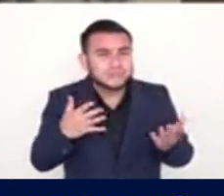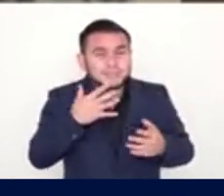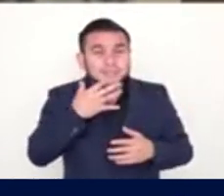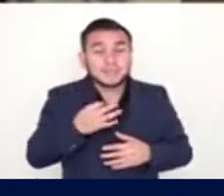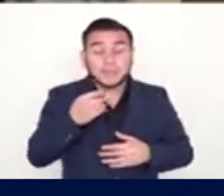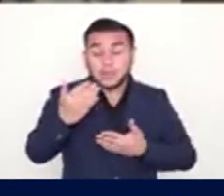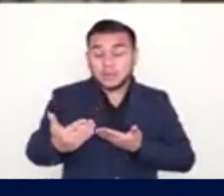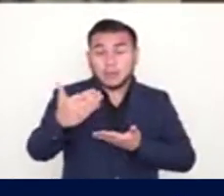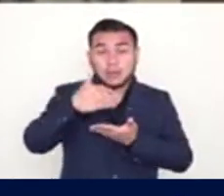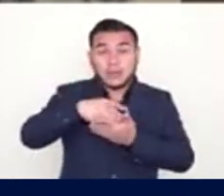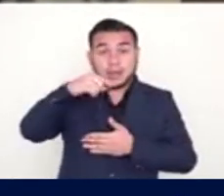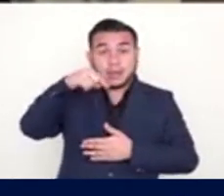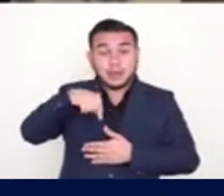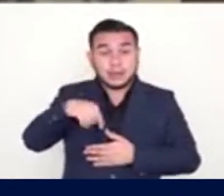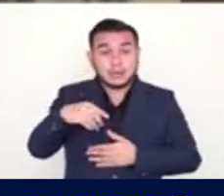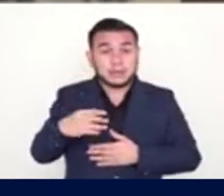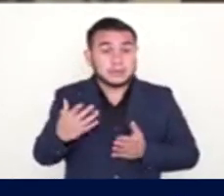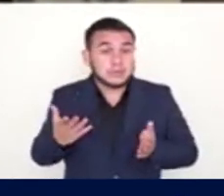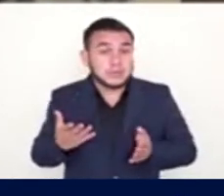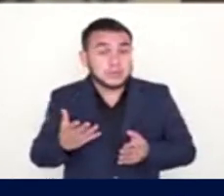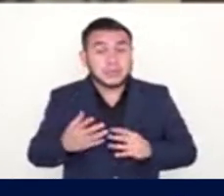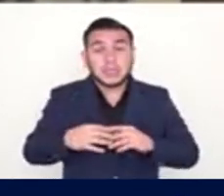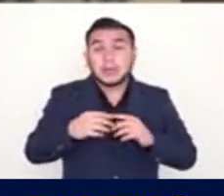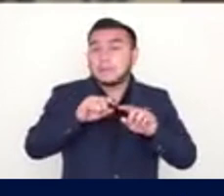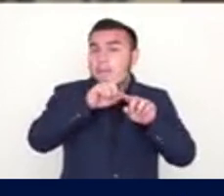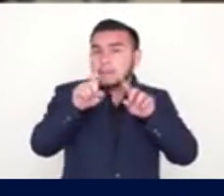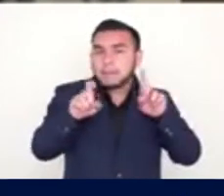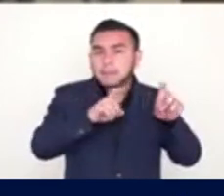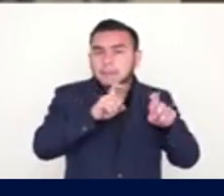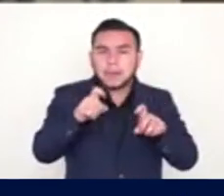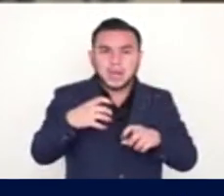Ustedes vienen aquí, dimos las preguntas, se ponen a